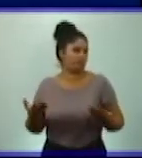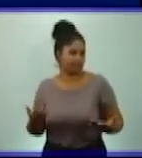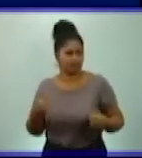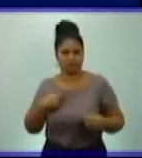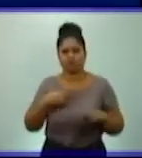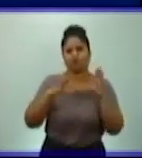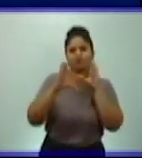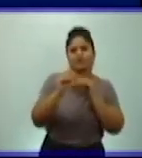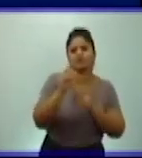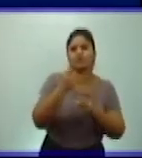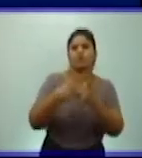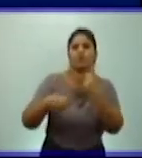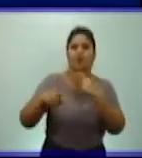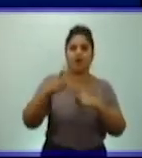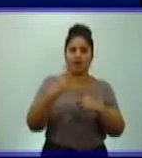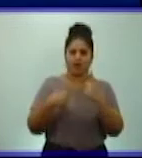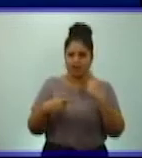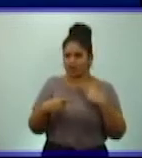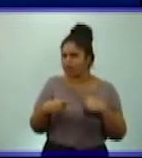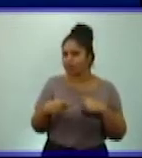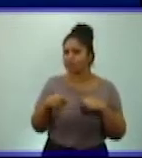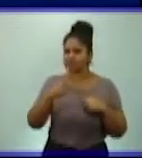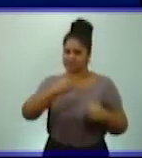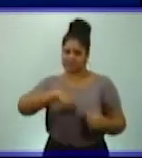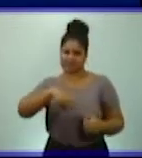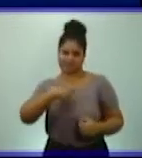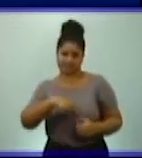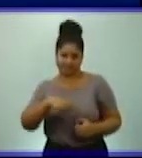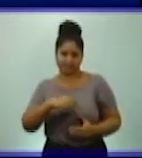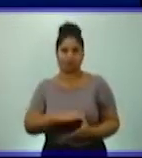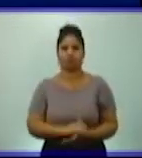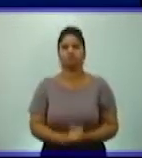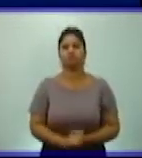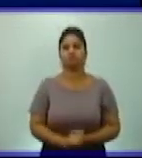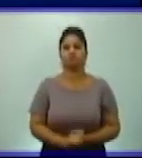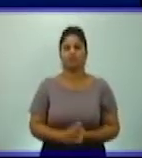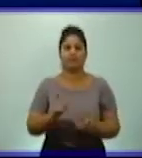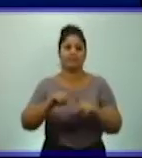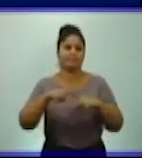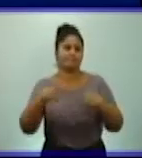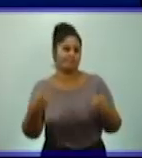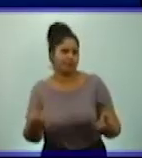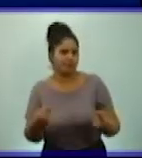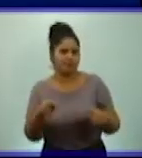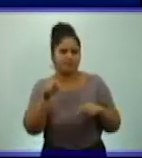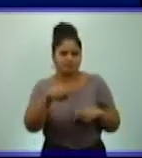conocen desde secundaria básica. Y bueno, ¿y por qué son celos tiranos?